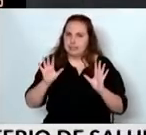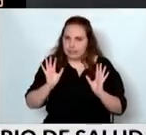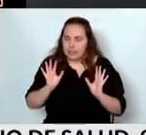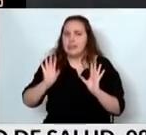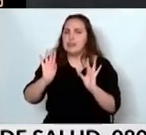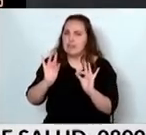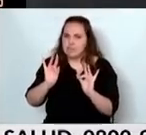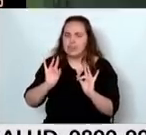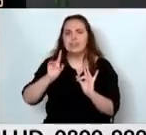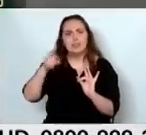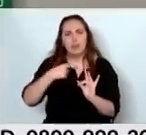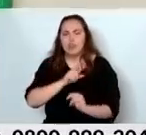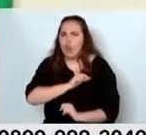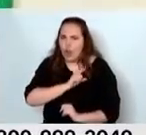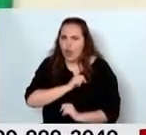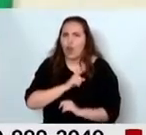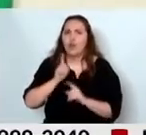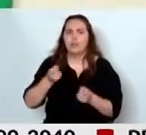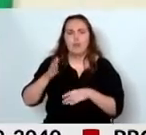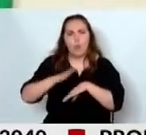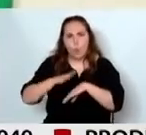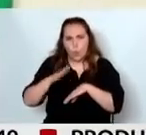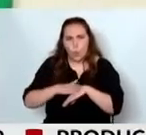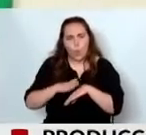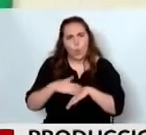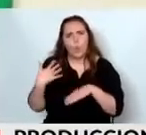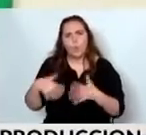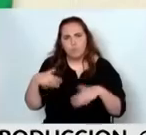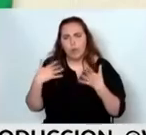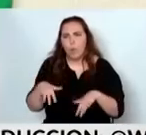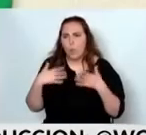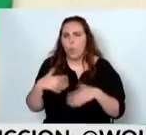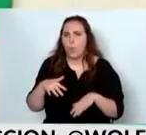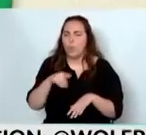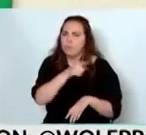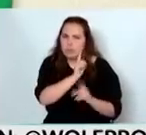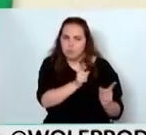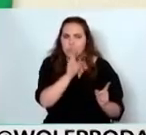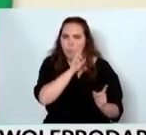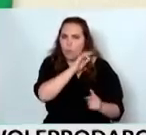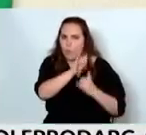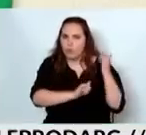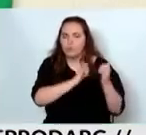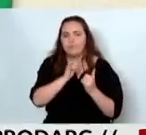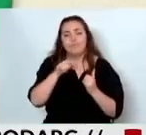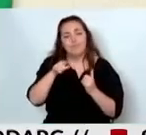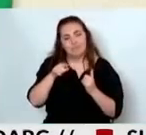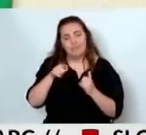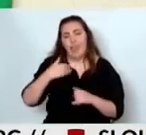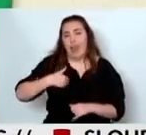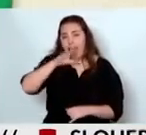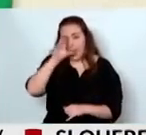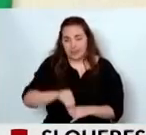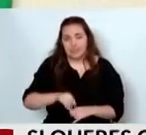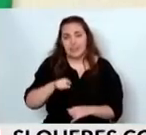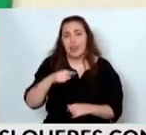mucho dolor, de mucha culpa, que puede generar mucha culpa, como bien decía Ariana, y que, como dije antes, si en este país se suicidan más